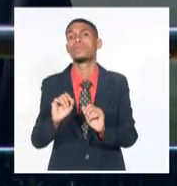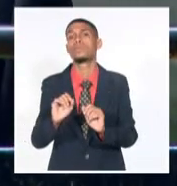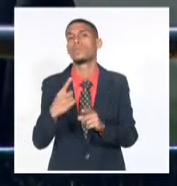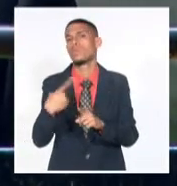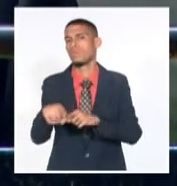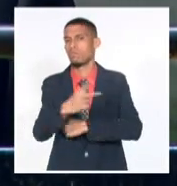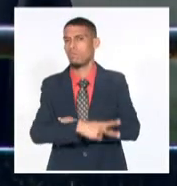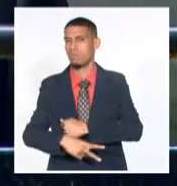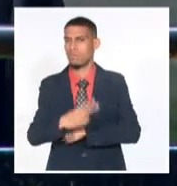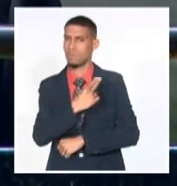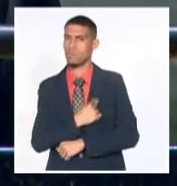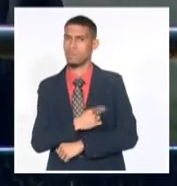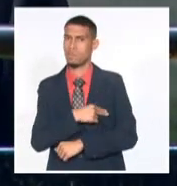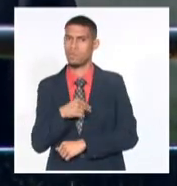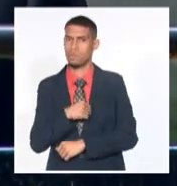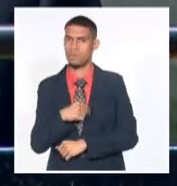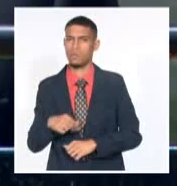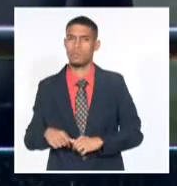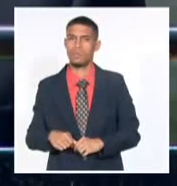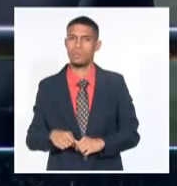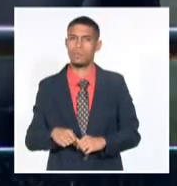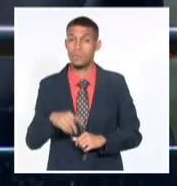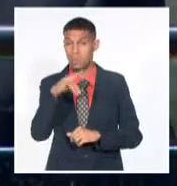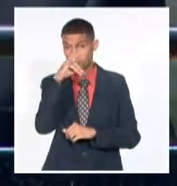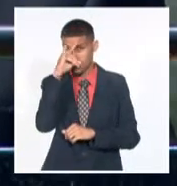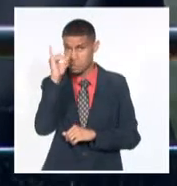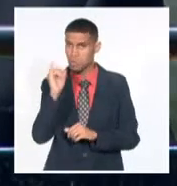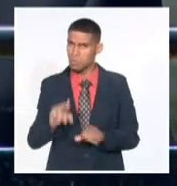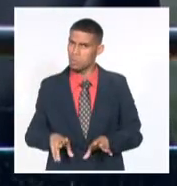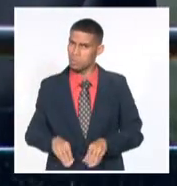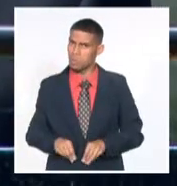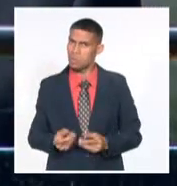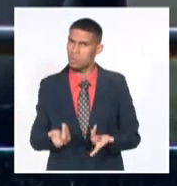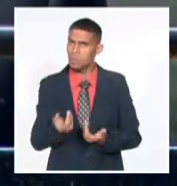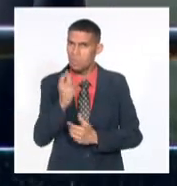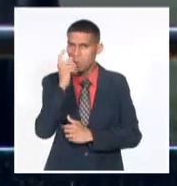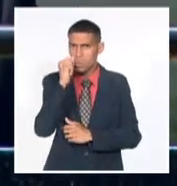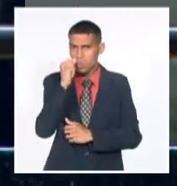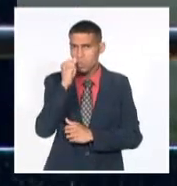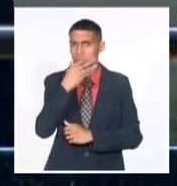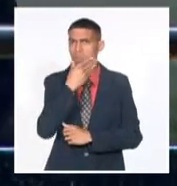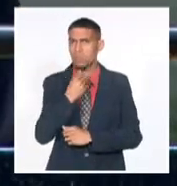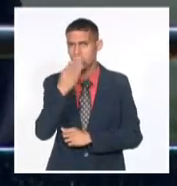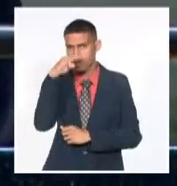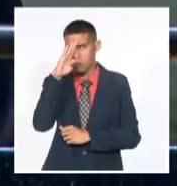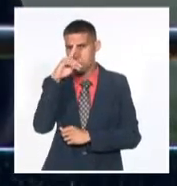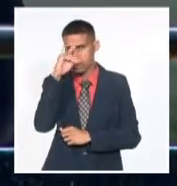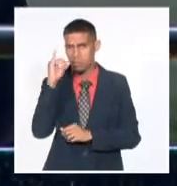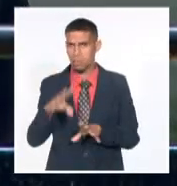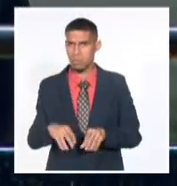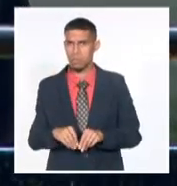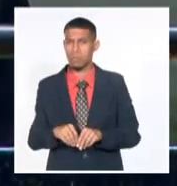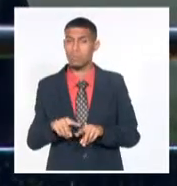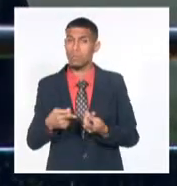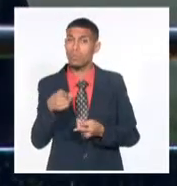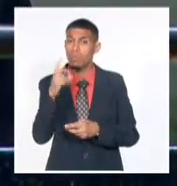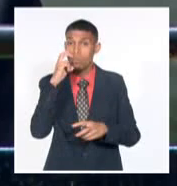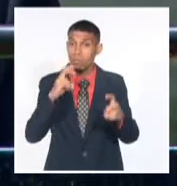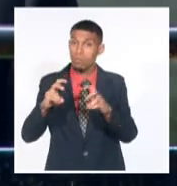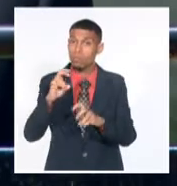Unido. Fue aceptado como participante por la calidad de su